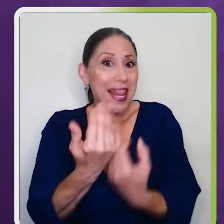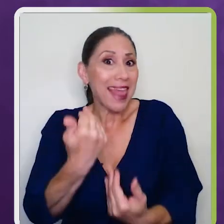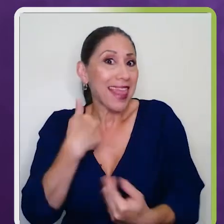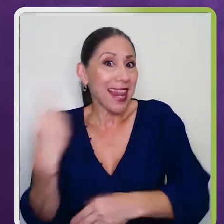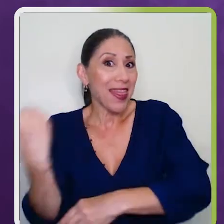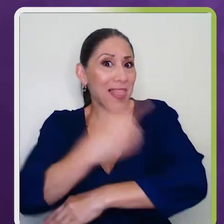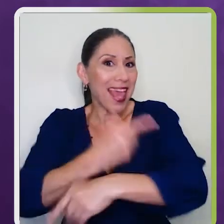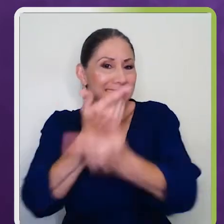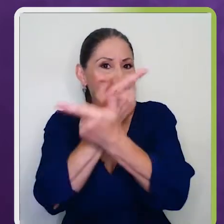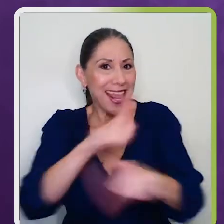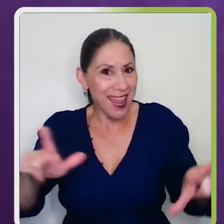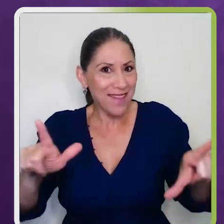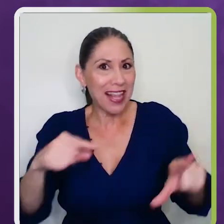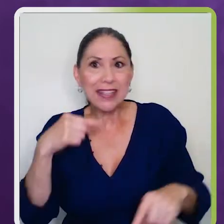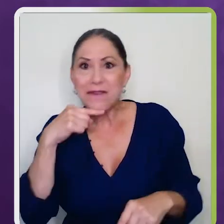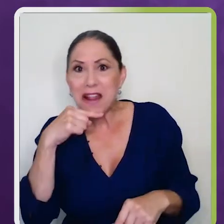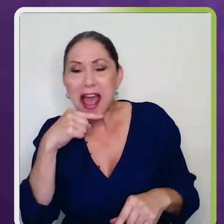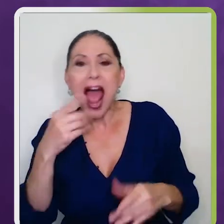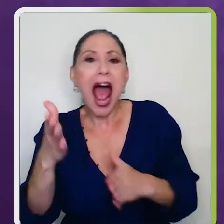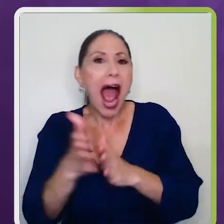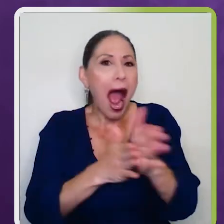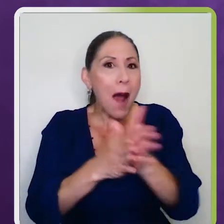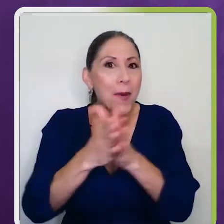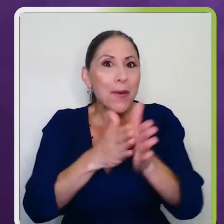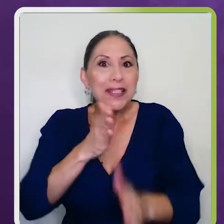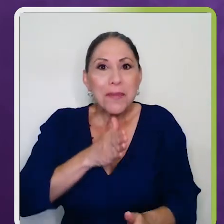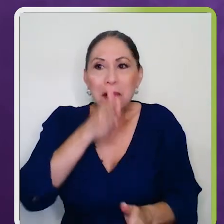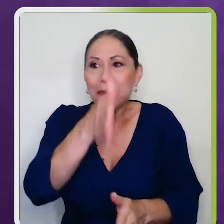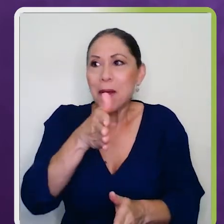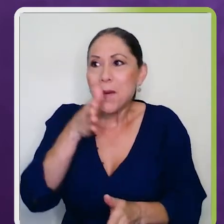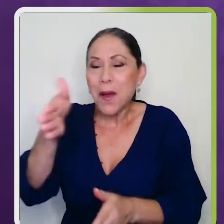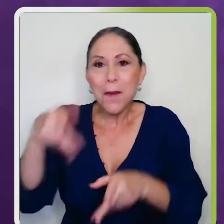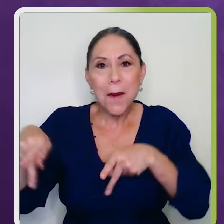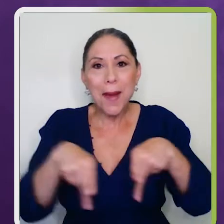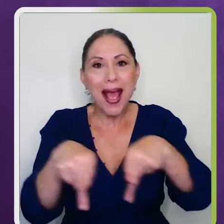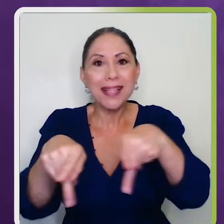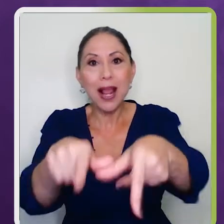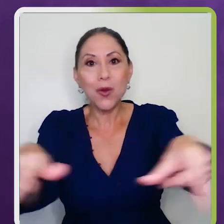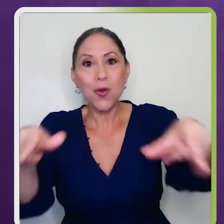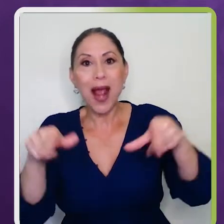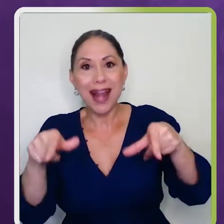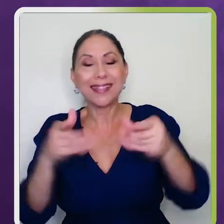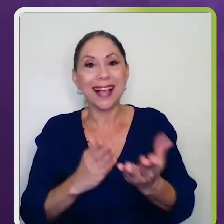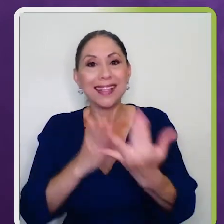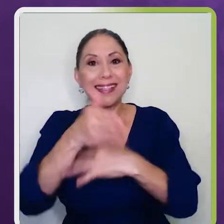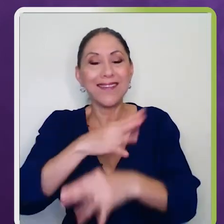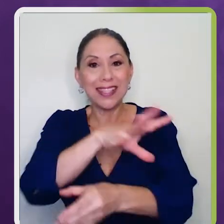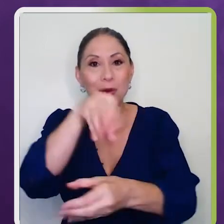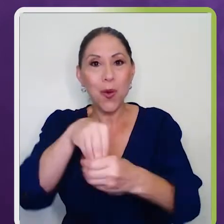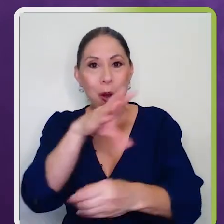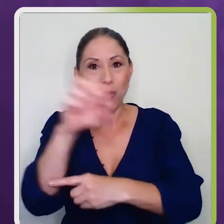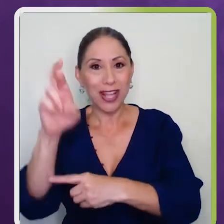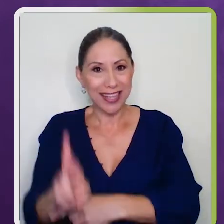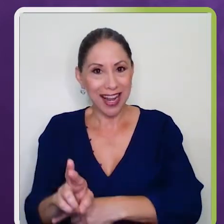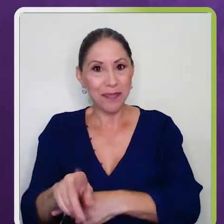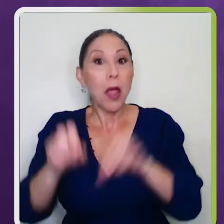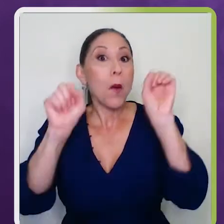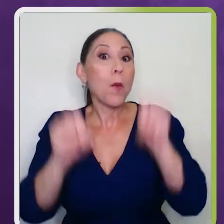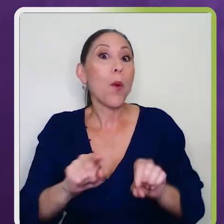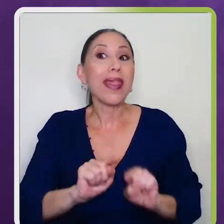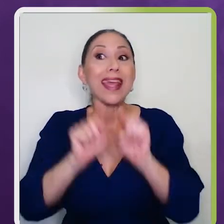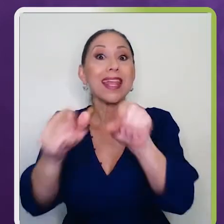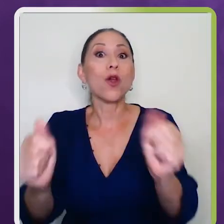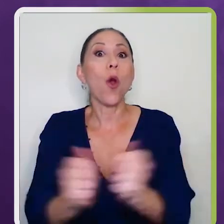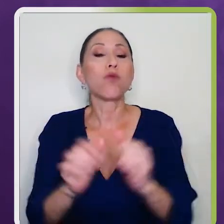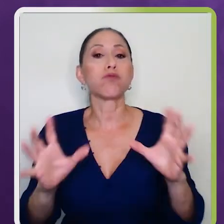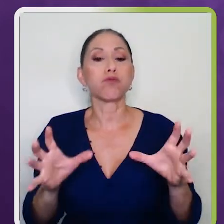libres y aprovechen para también visitar estos destinos turísticos accesibles e inclusivos en Costa Rica para que puedan ir con su burbuja